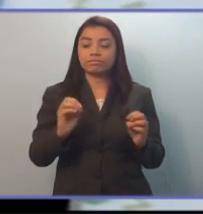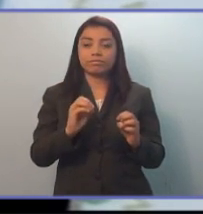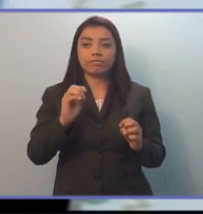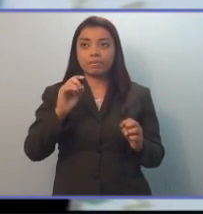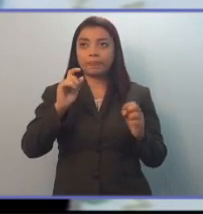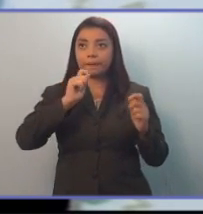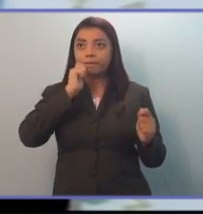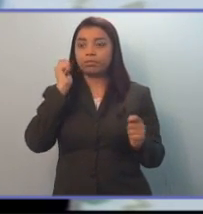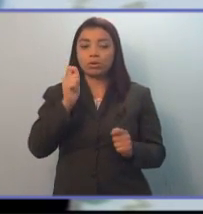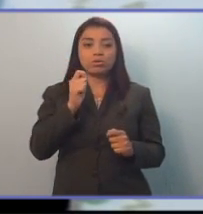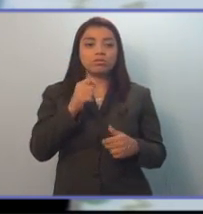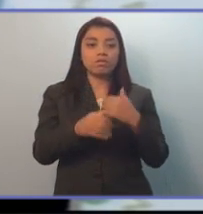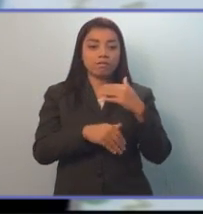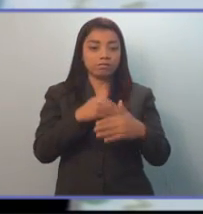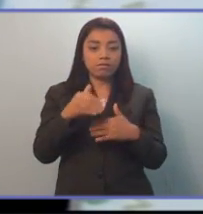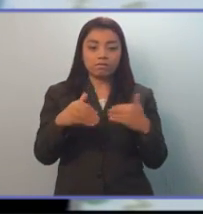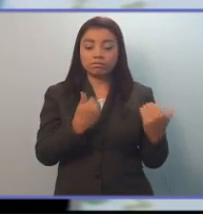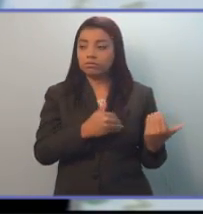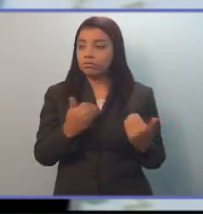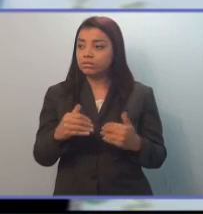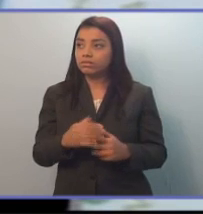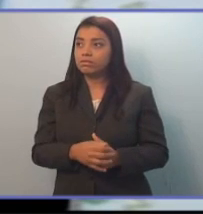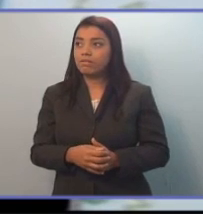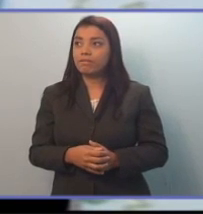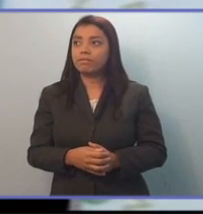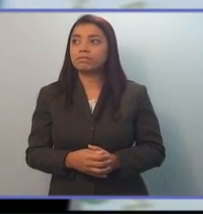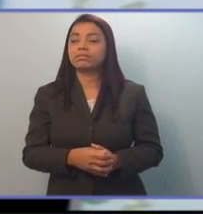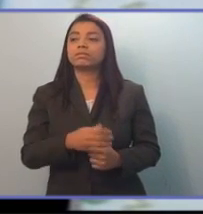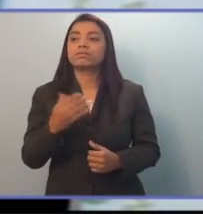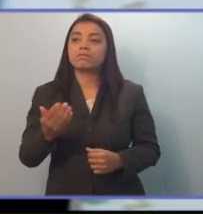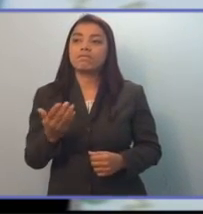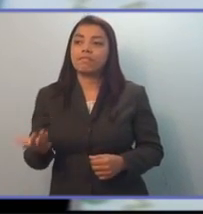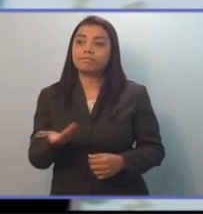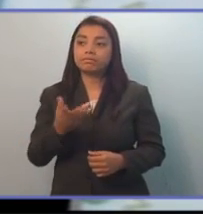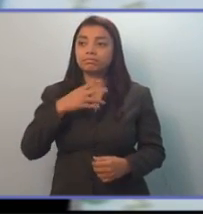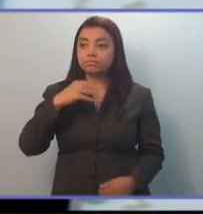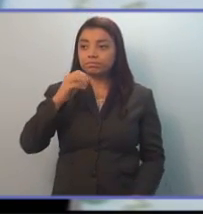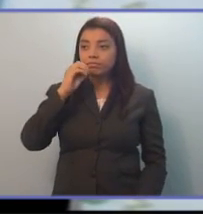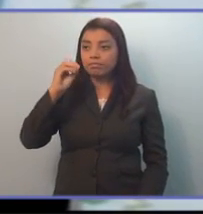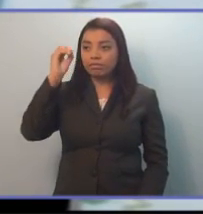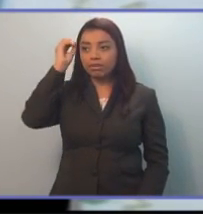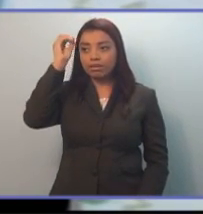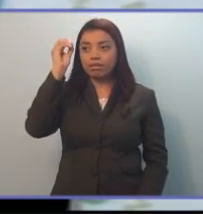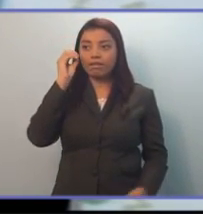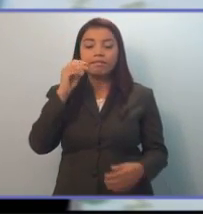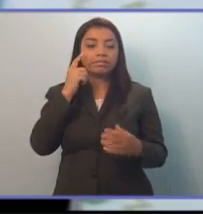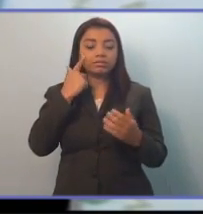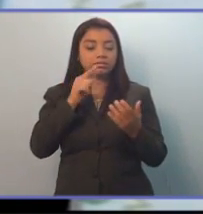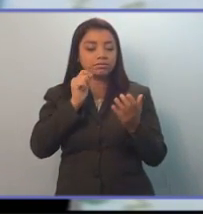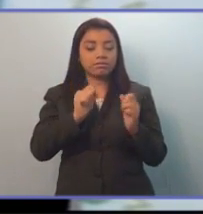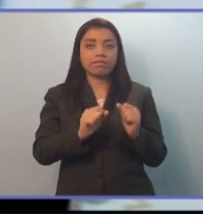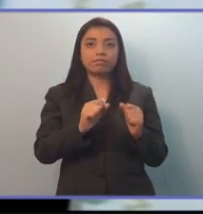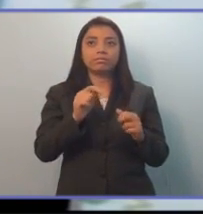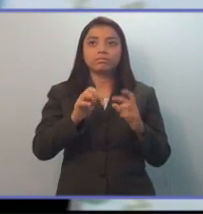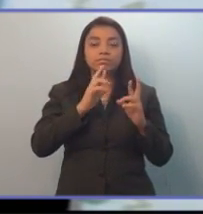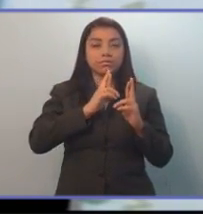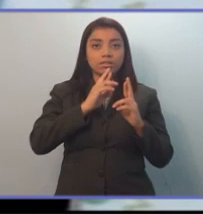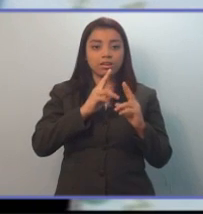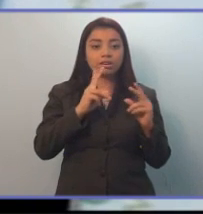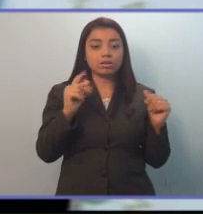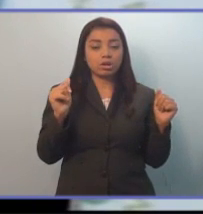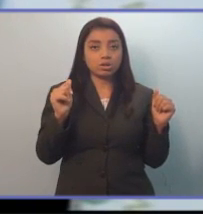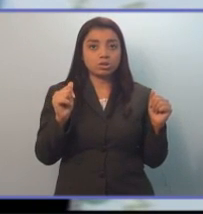ha iniciado un proceso que haya, al no iniciarse, lógicamente, nunca va a terminar en una resolución o